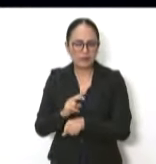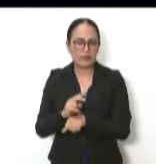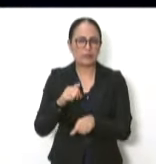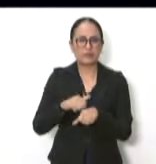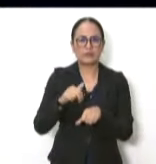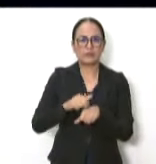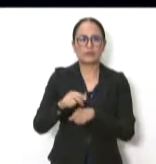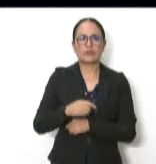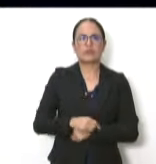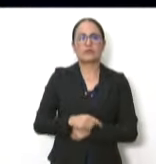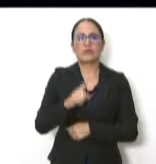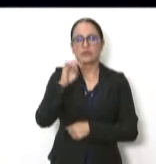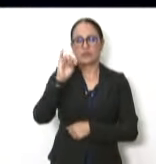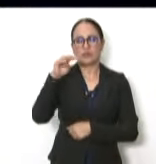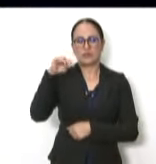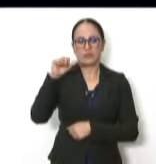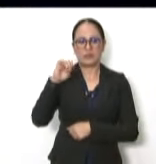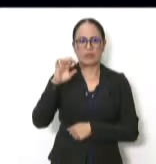de expediente